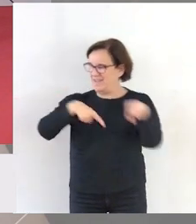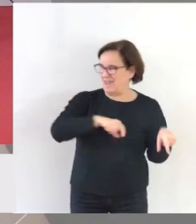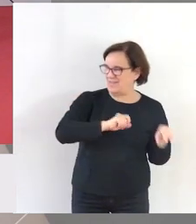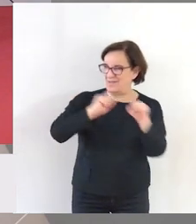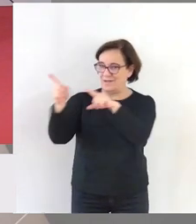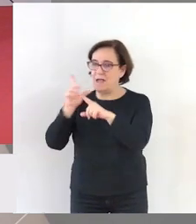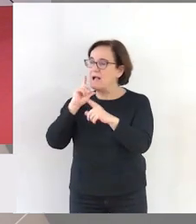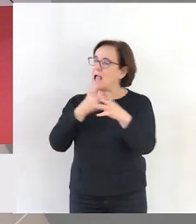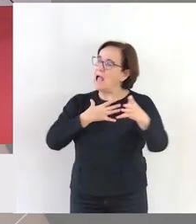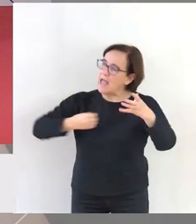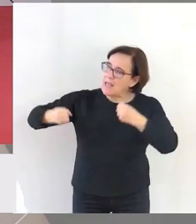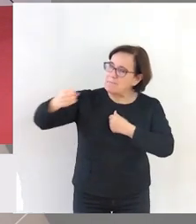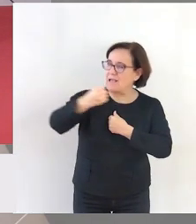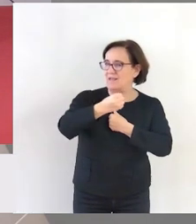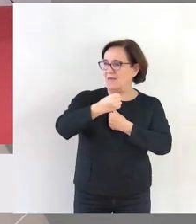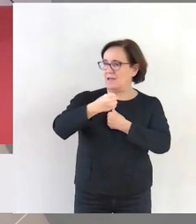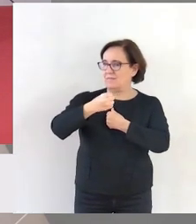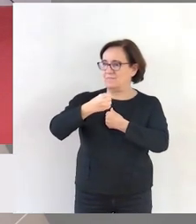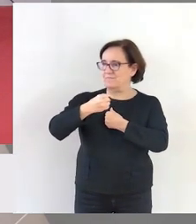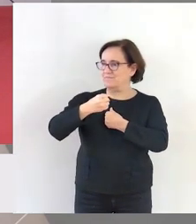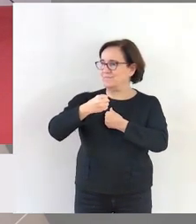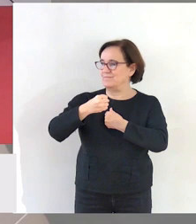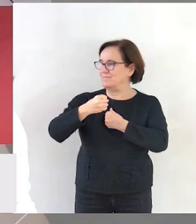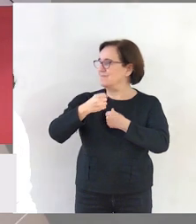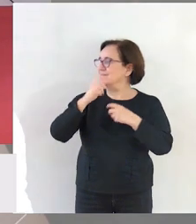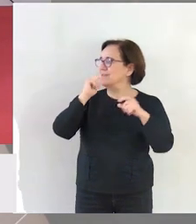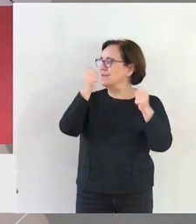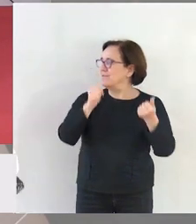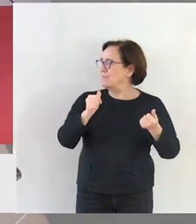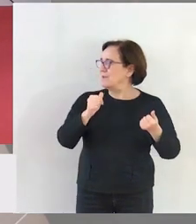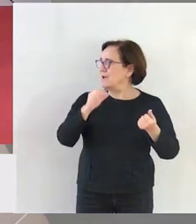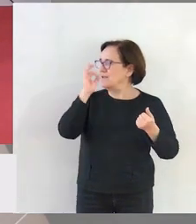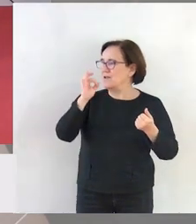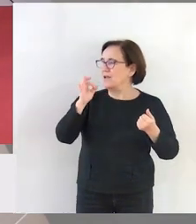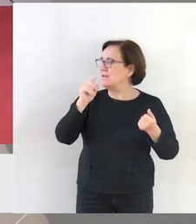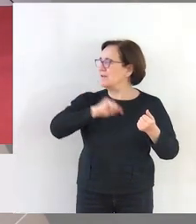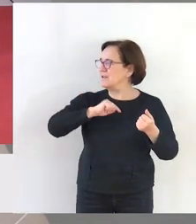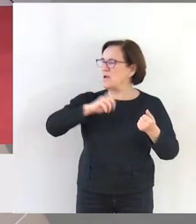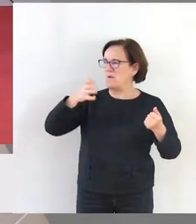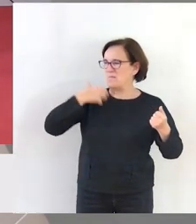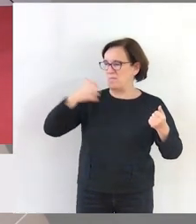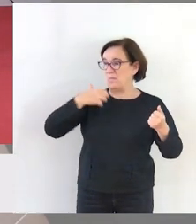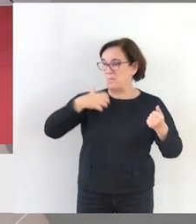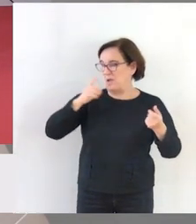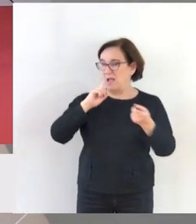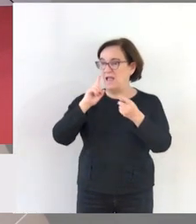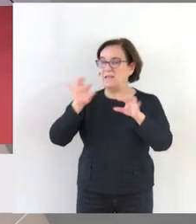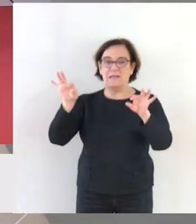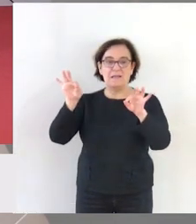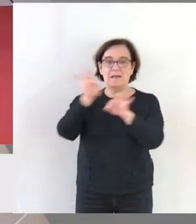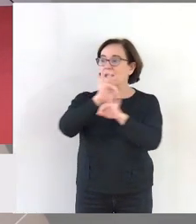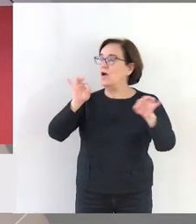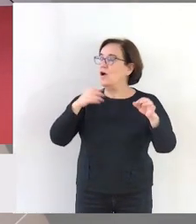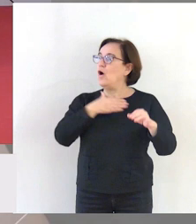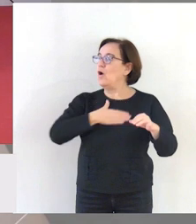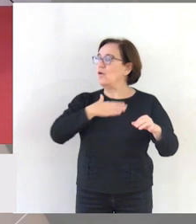para empatizar de alguna manera un poquito porque seguro que nos has resultado algo molesto hacernos cambiar ahora que estábamos cómodos